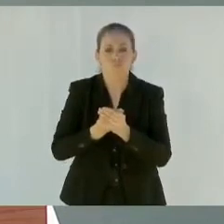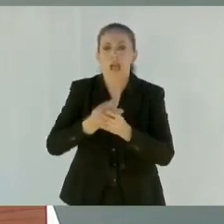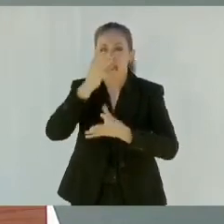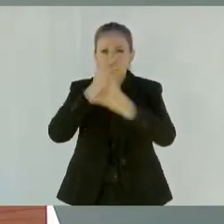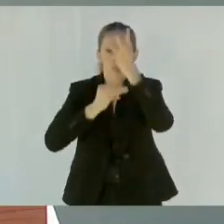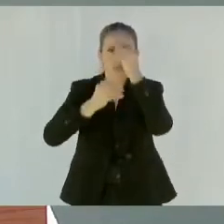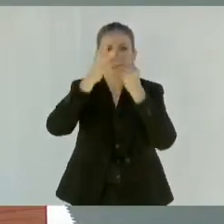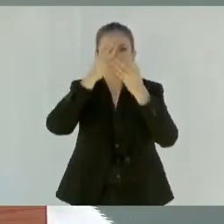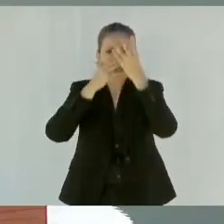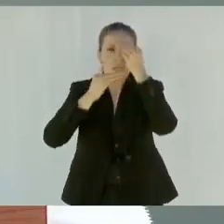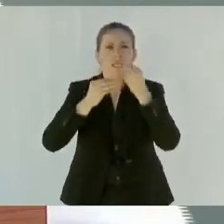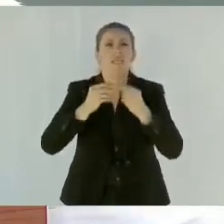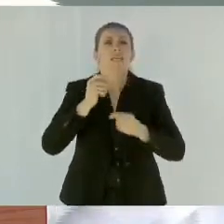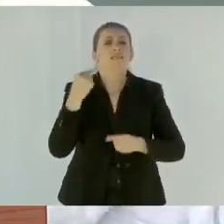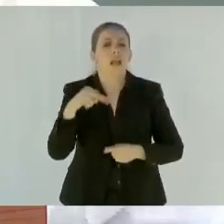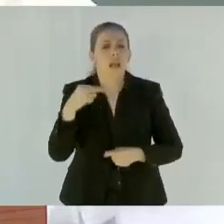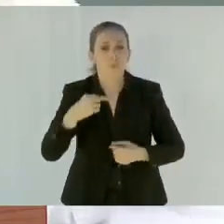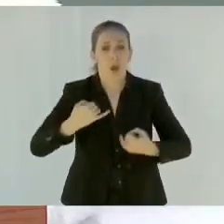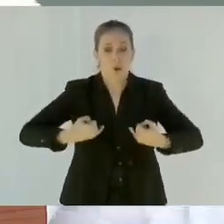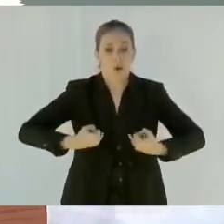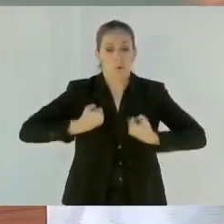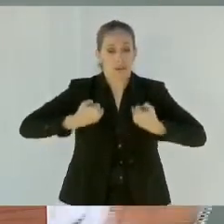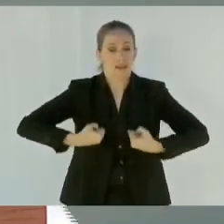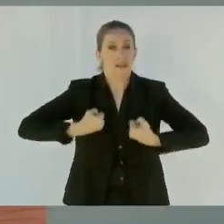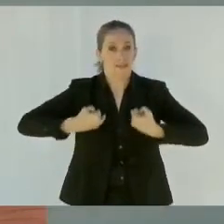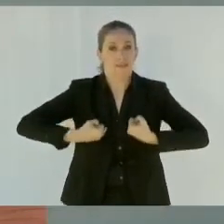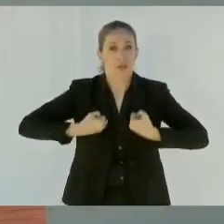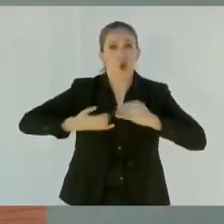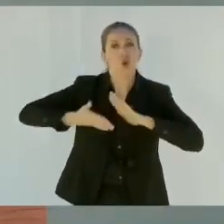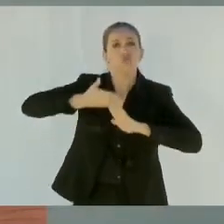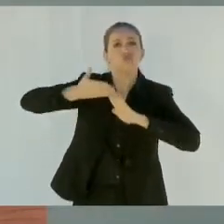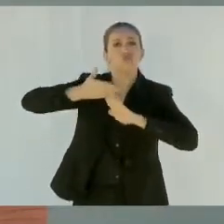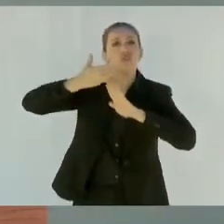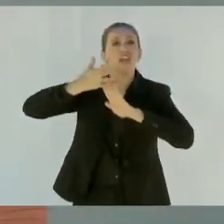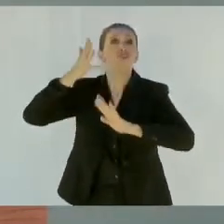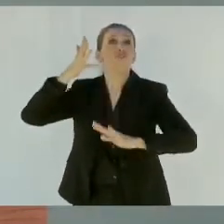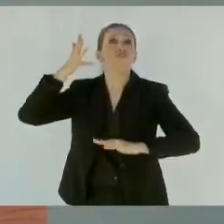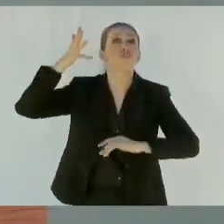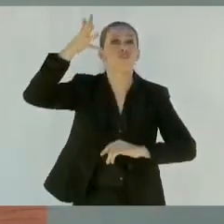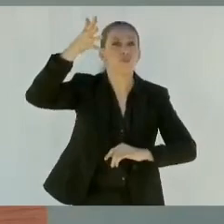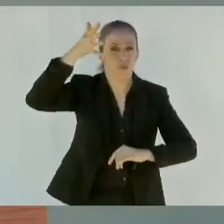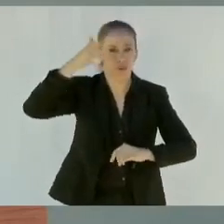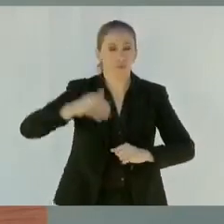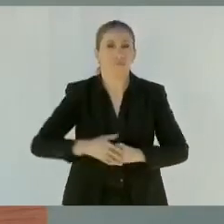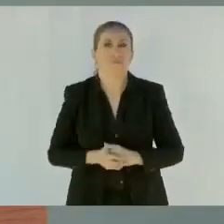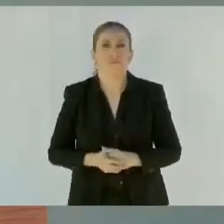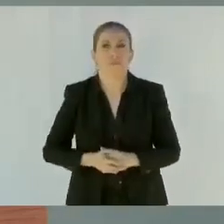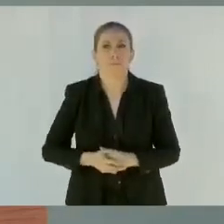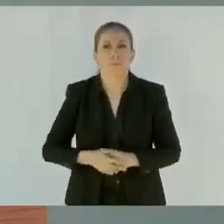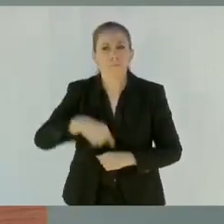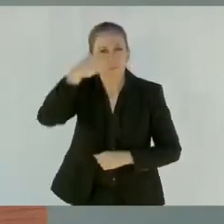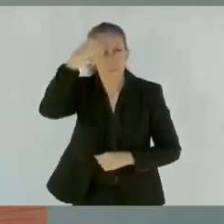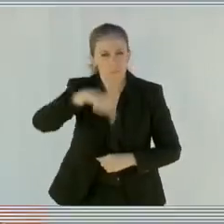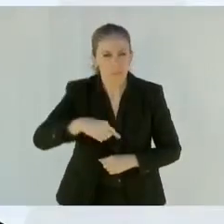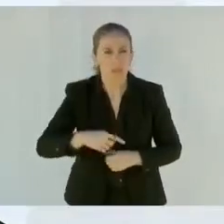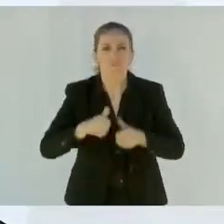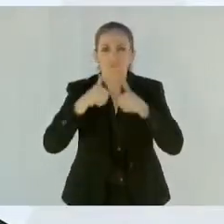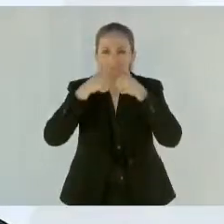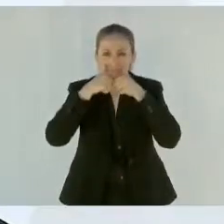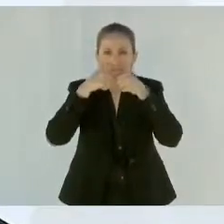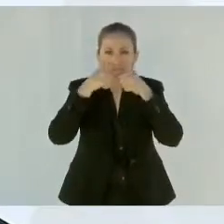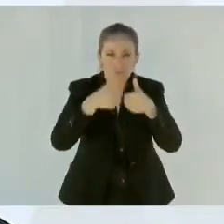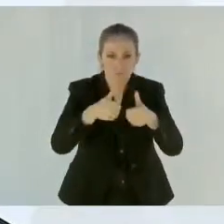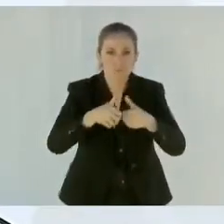Futuro. En vez de que no se les atienda como era antes, que lo único que hicieron